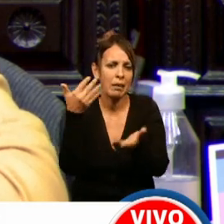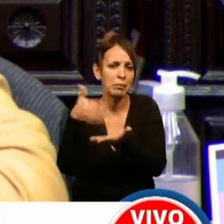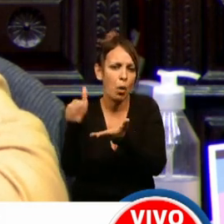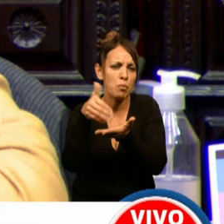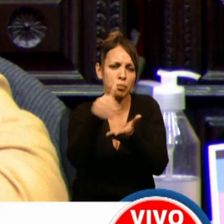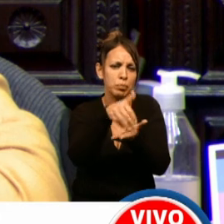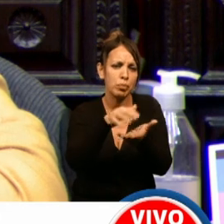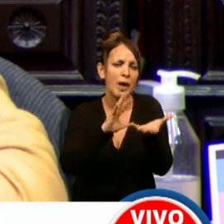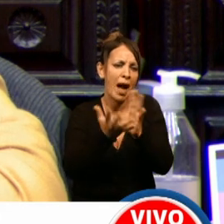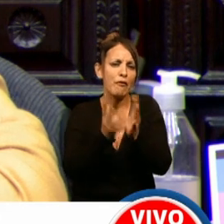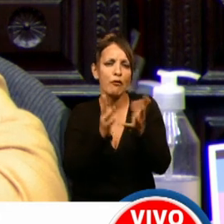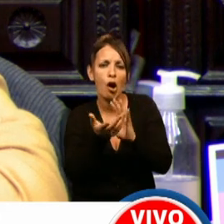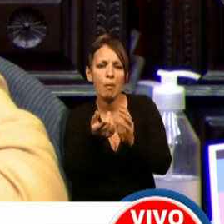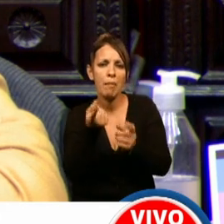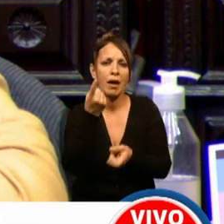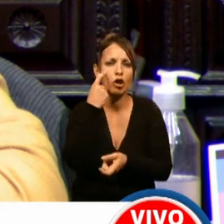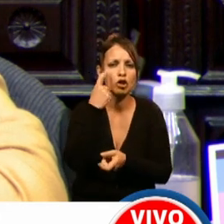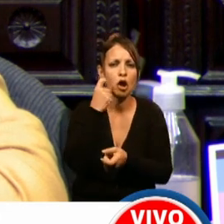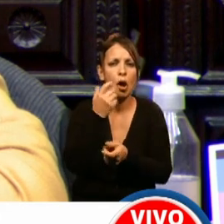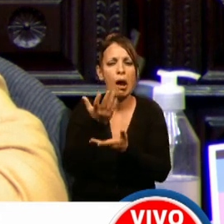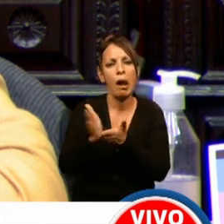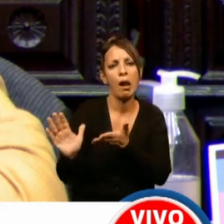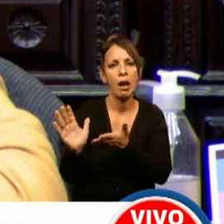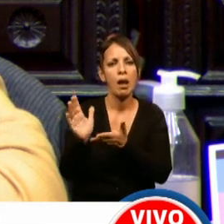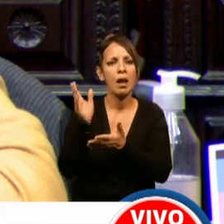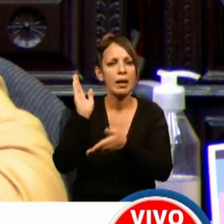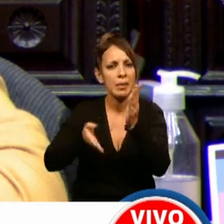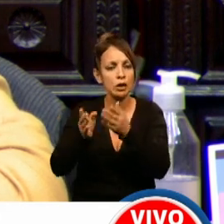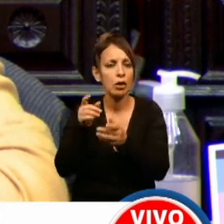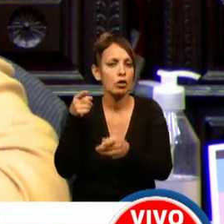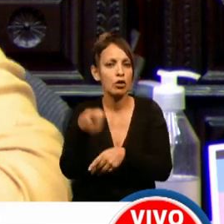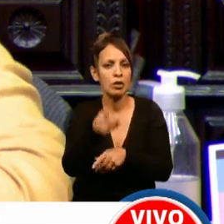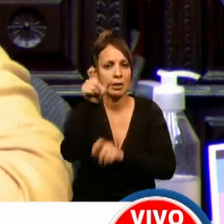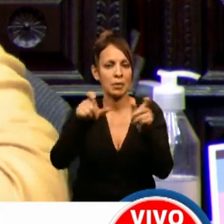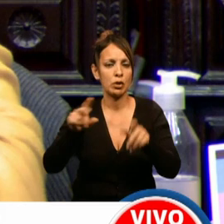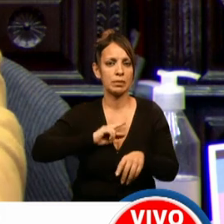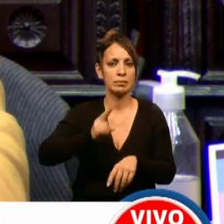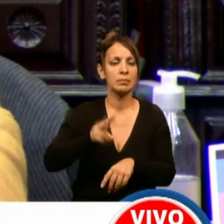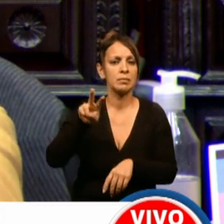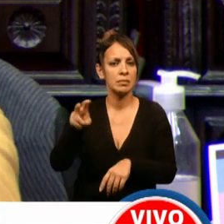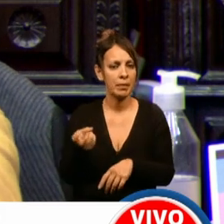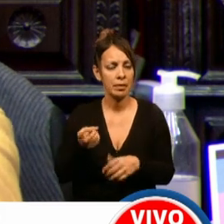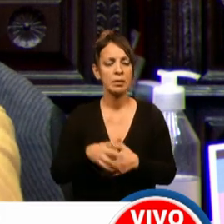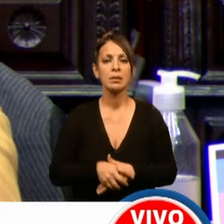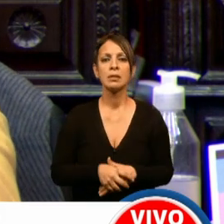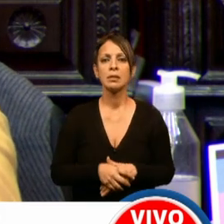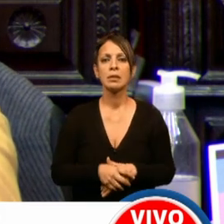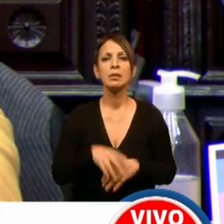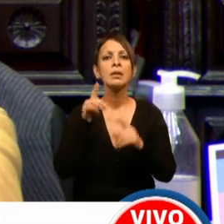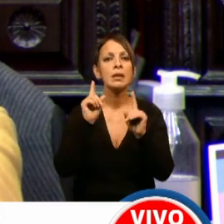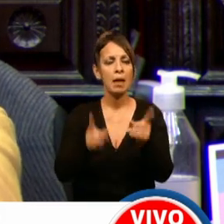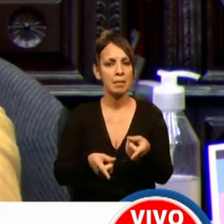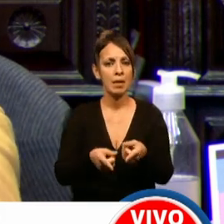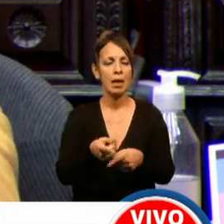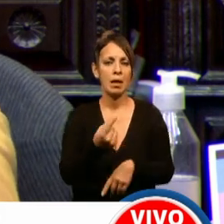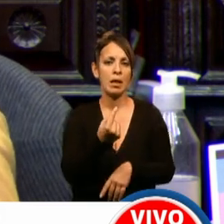de regulación de control y de represión hacia las personas travestis transexuales o transgéneros y los varones